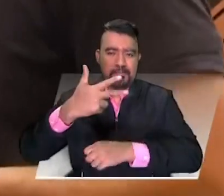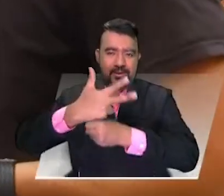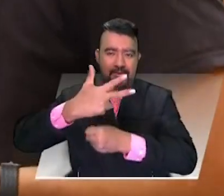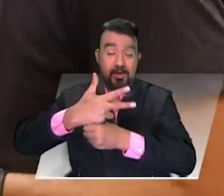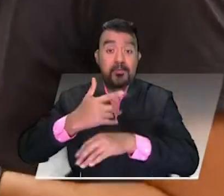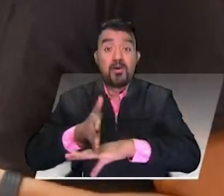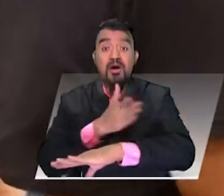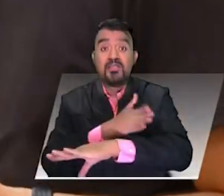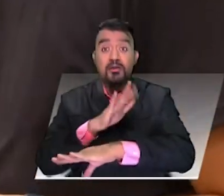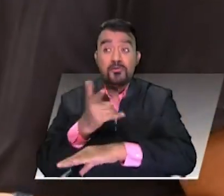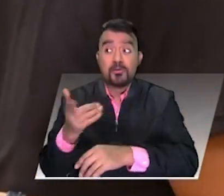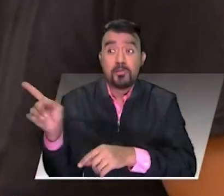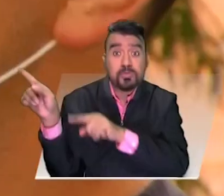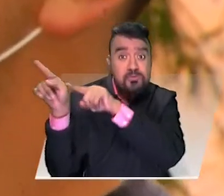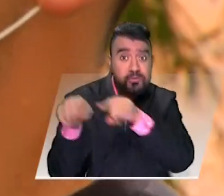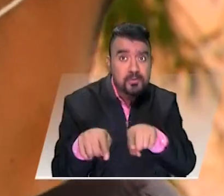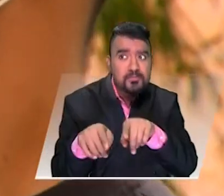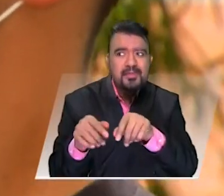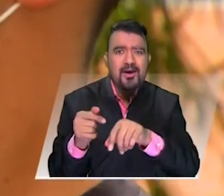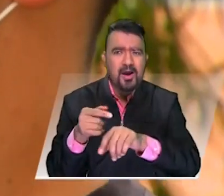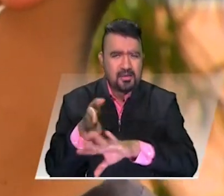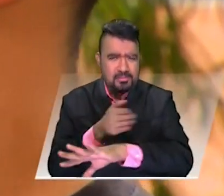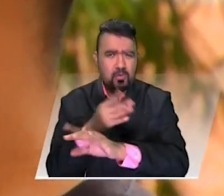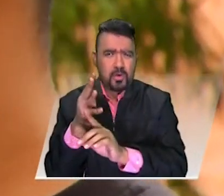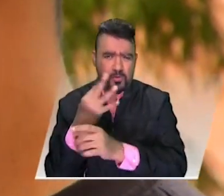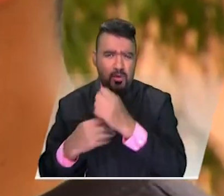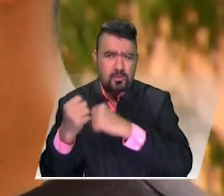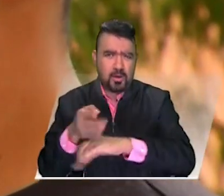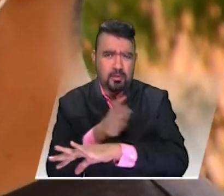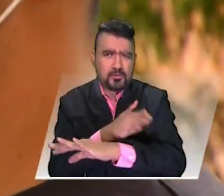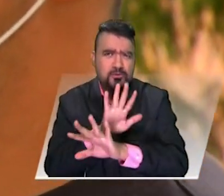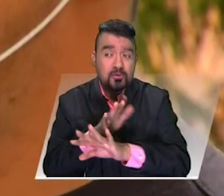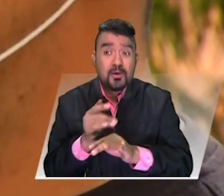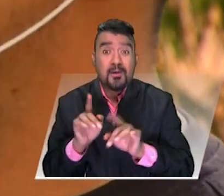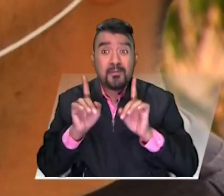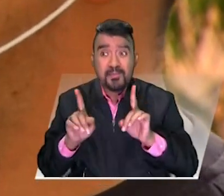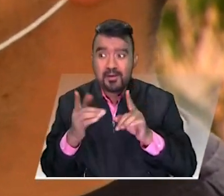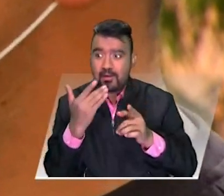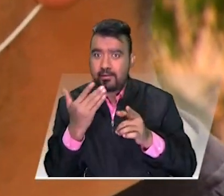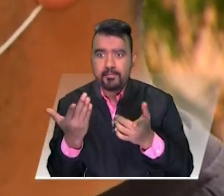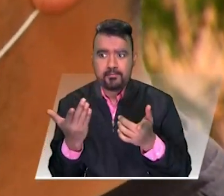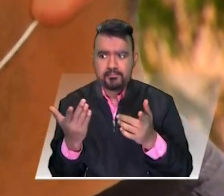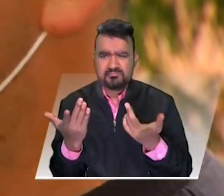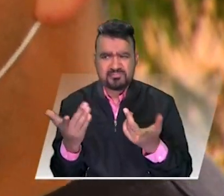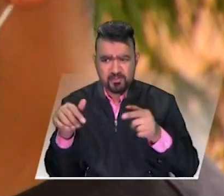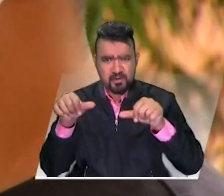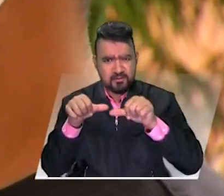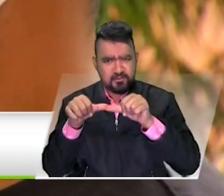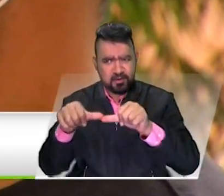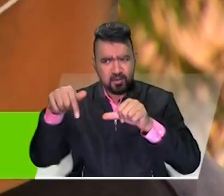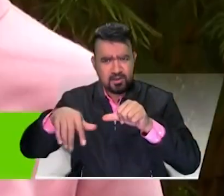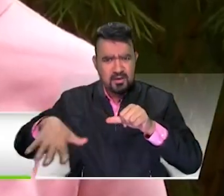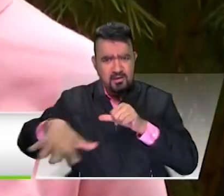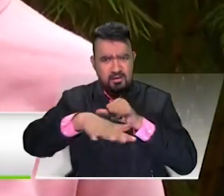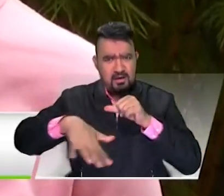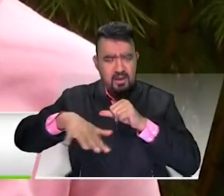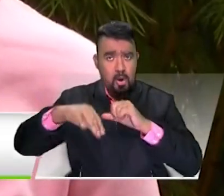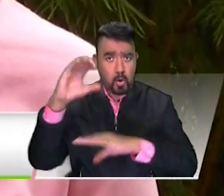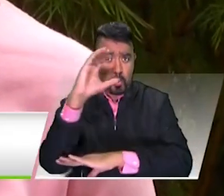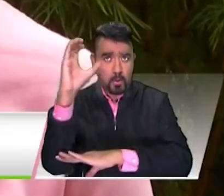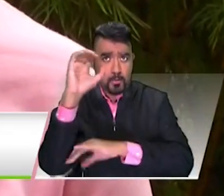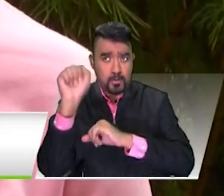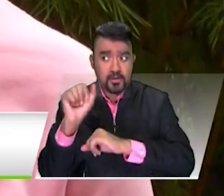están viviendo un drama familiar por interpretaciones distintas de sus documentos de estadía por parte de la cancillería la